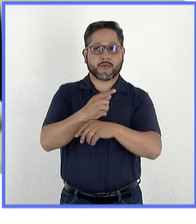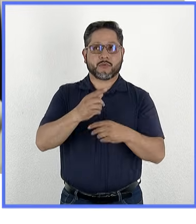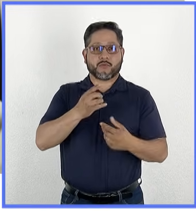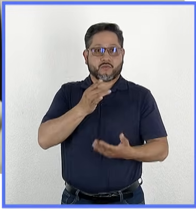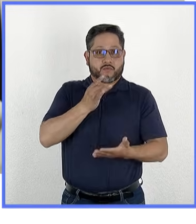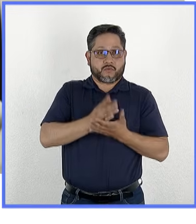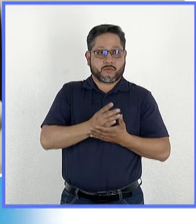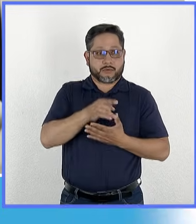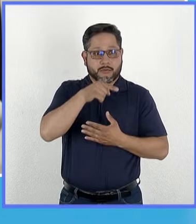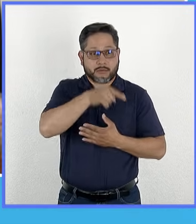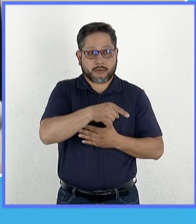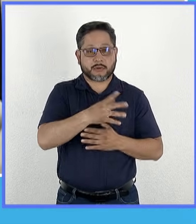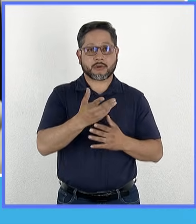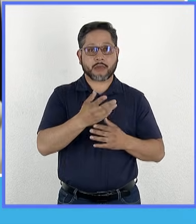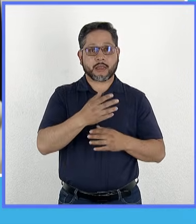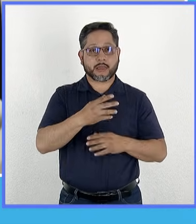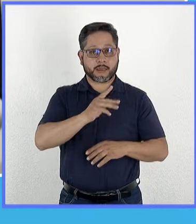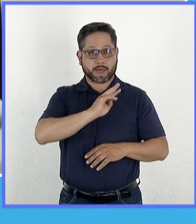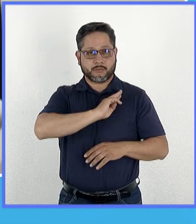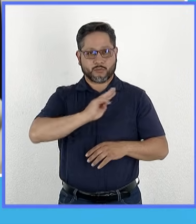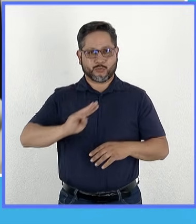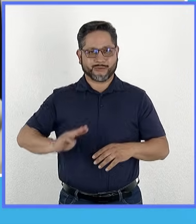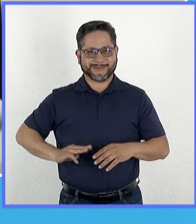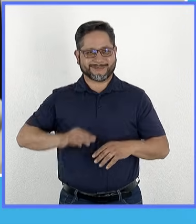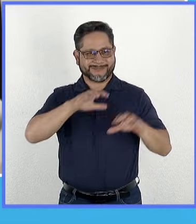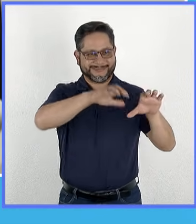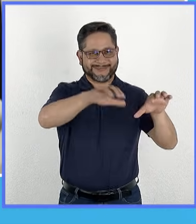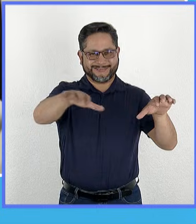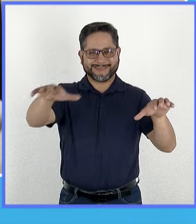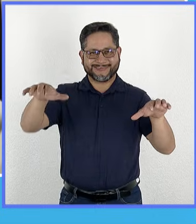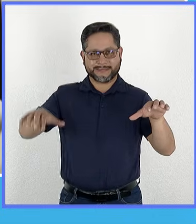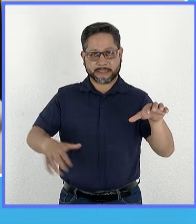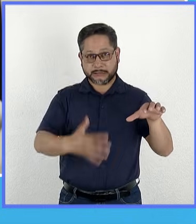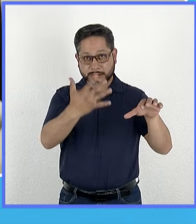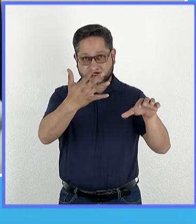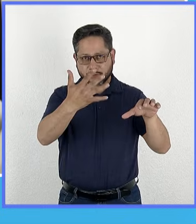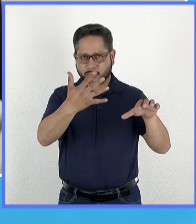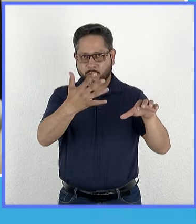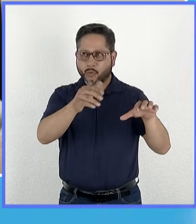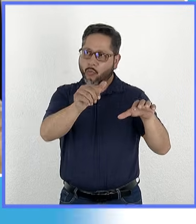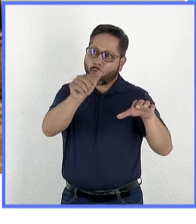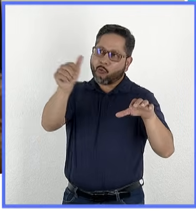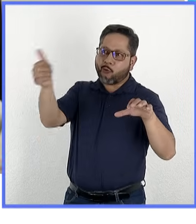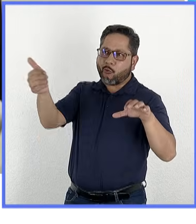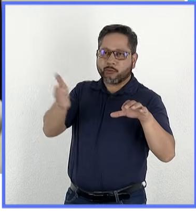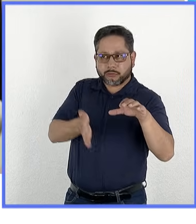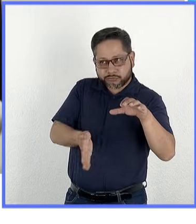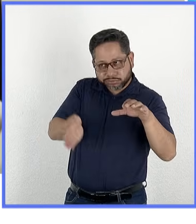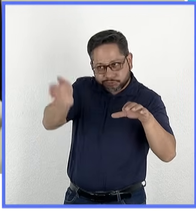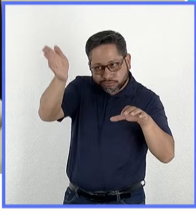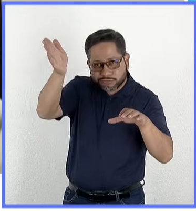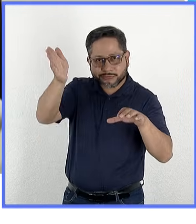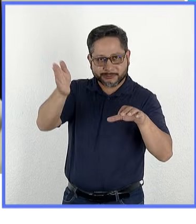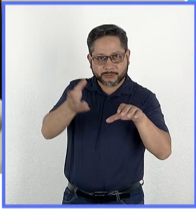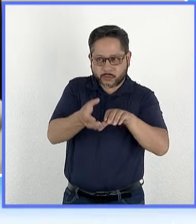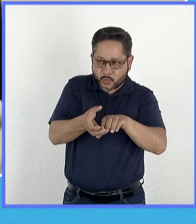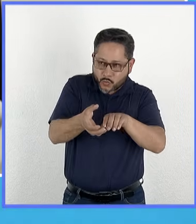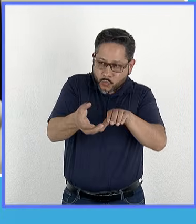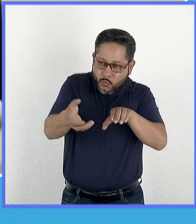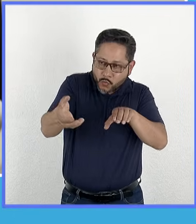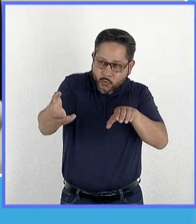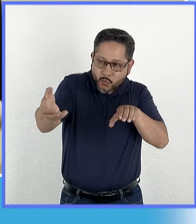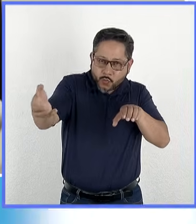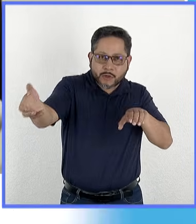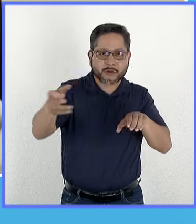más están en estos municipios que ya mencionábamos, sino en los otros municipios por donde también pasa el acueducto,